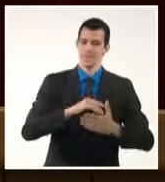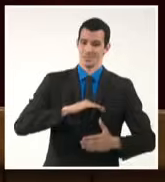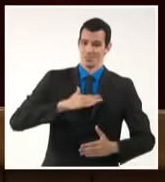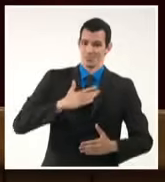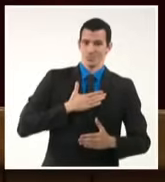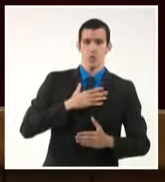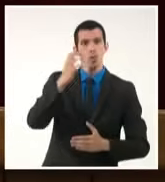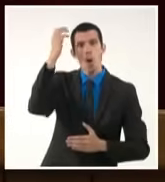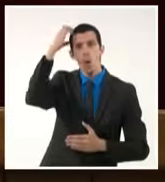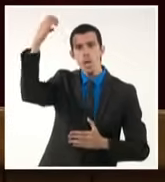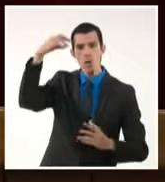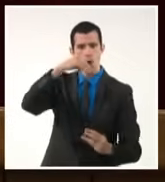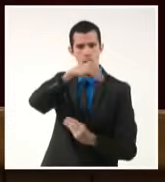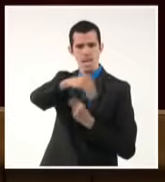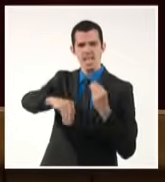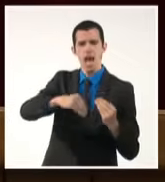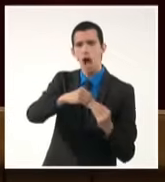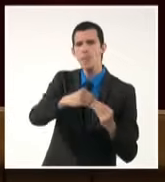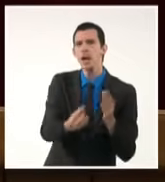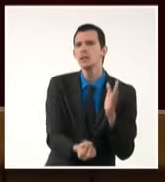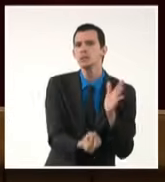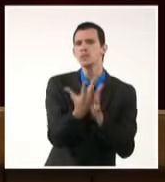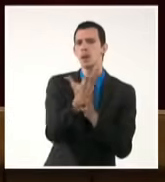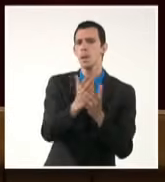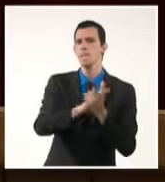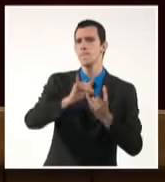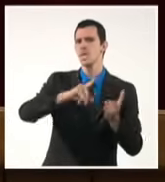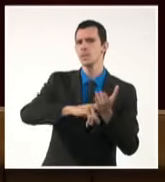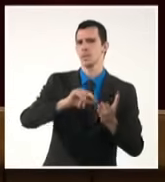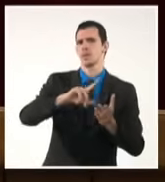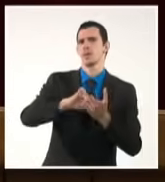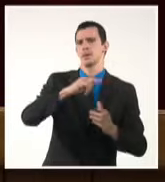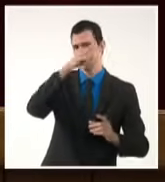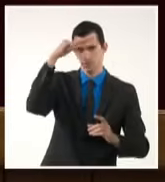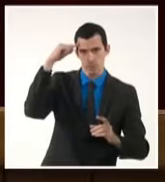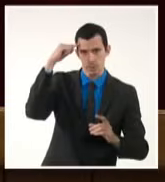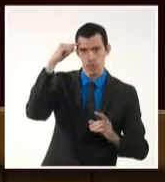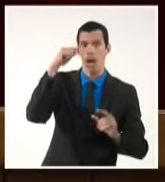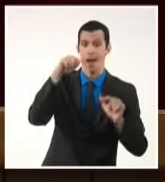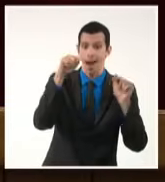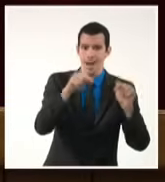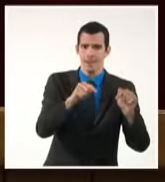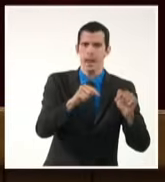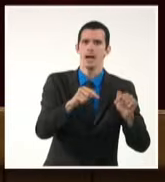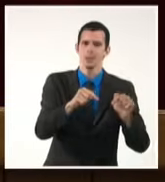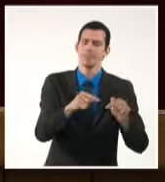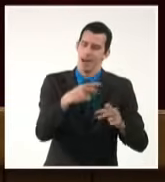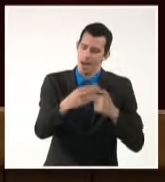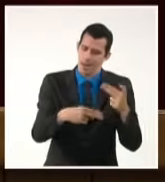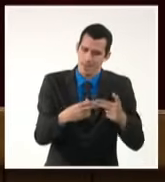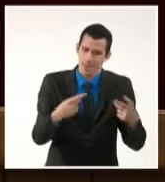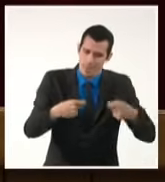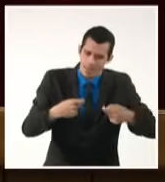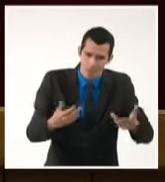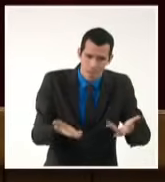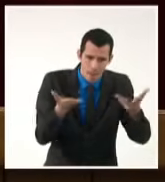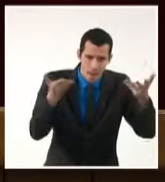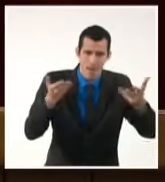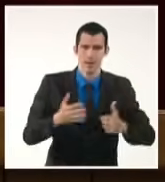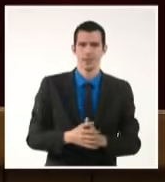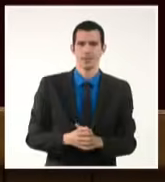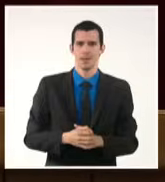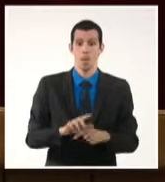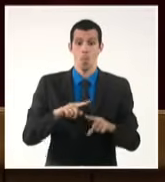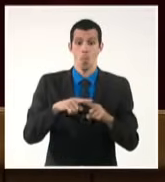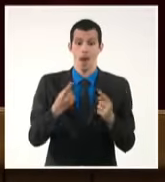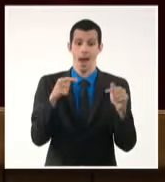no estatal, quiero recordar que forman parte del sector empresarial del modelo económico y social refrendado en la Constitución